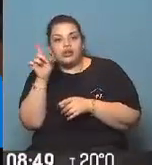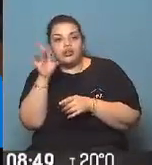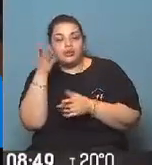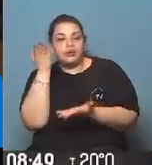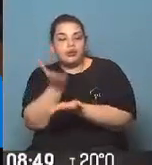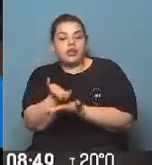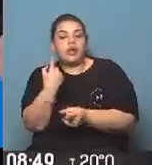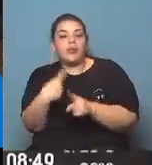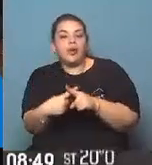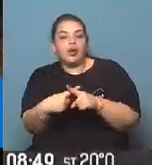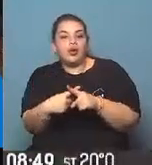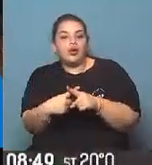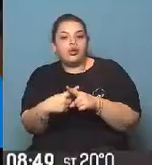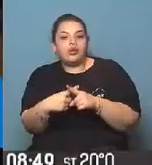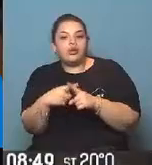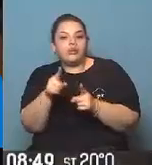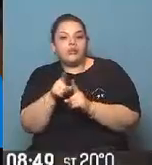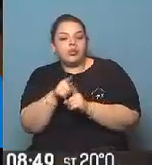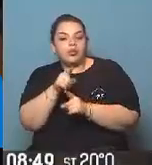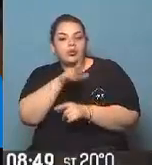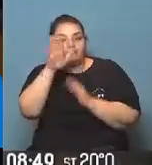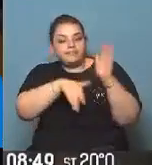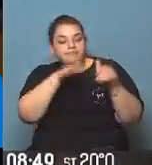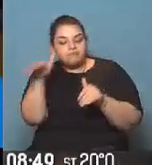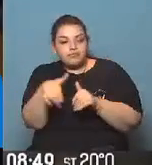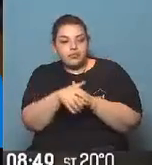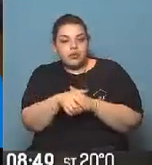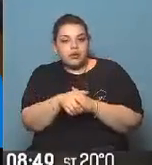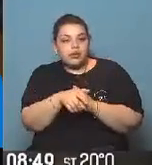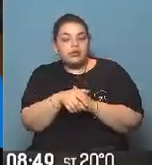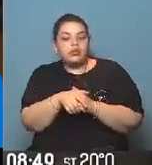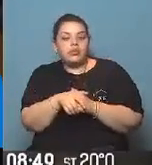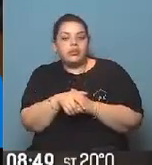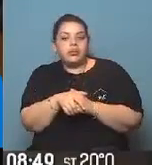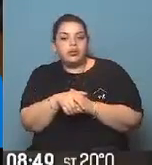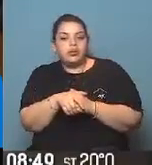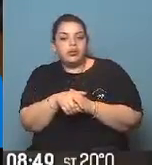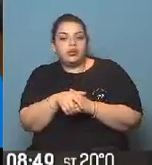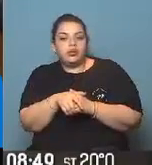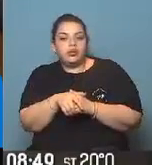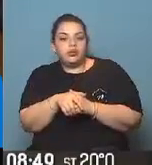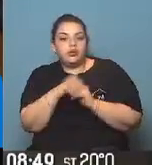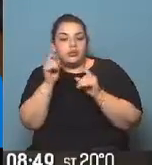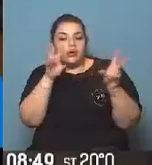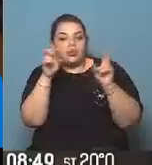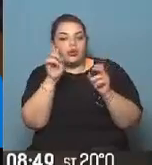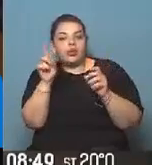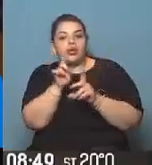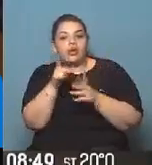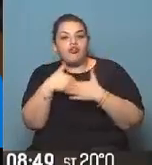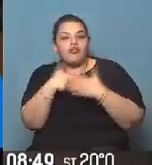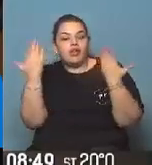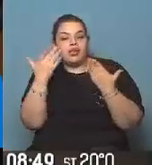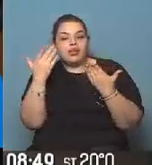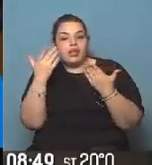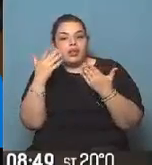respecto de la cesación de las citaciones. Y en realidad para mí era muy importante que el título no fuera Felices Pascuas, ni Semana